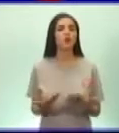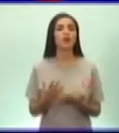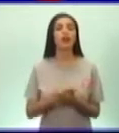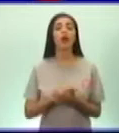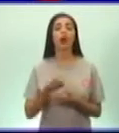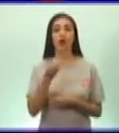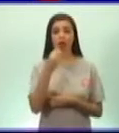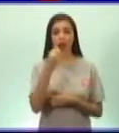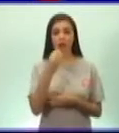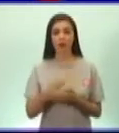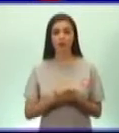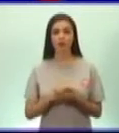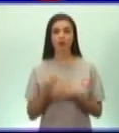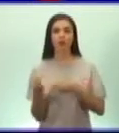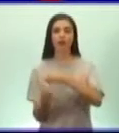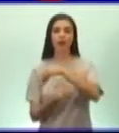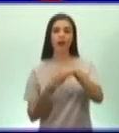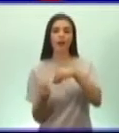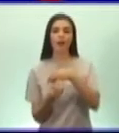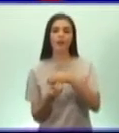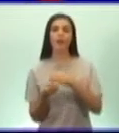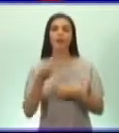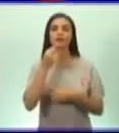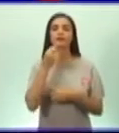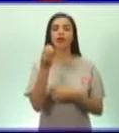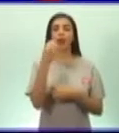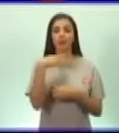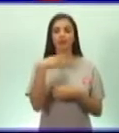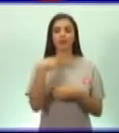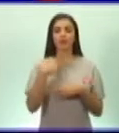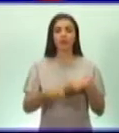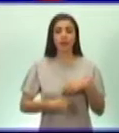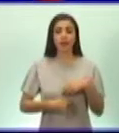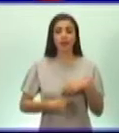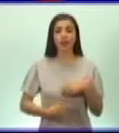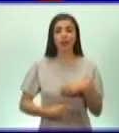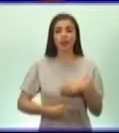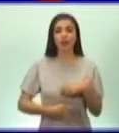transformados eran llevados a la sangre, y la sangre,